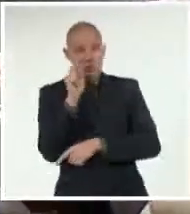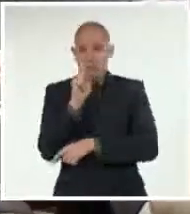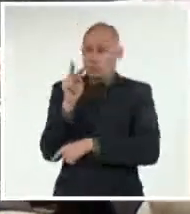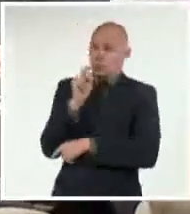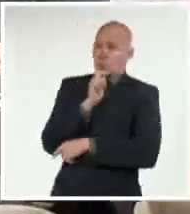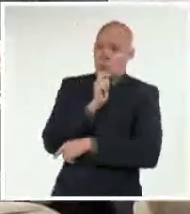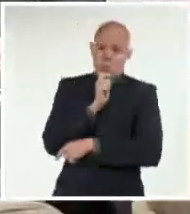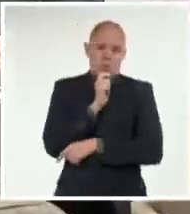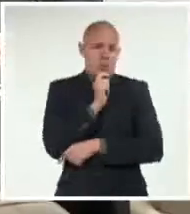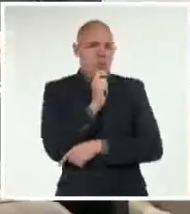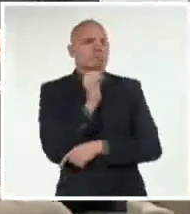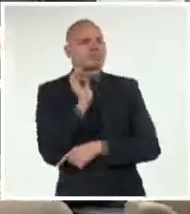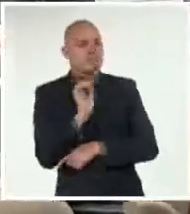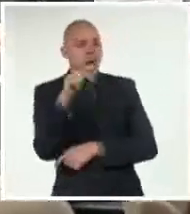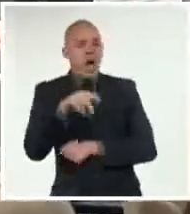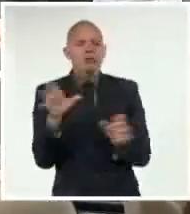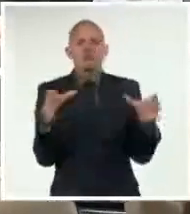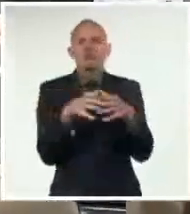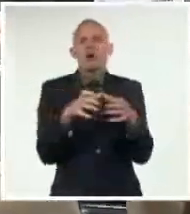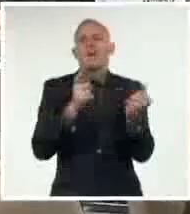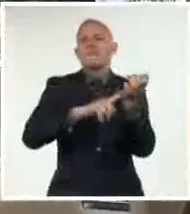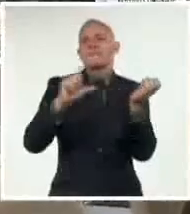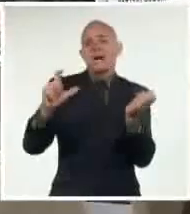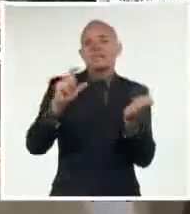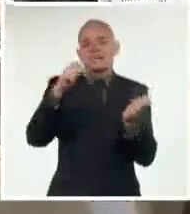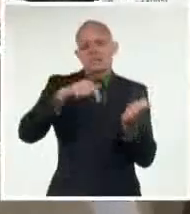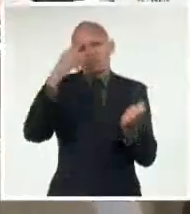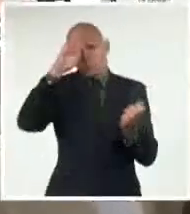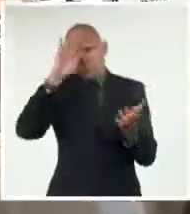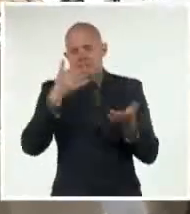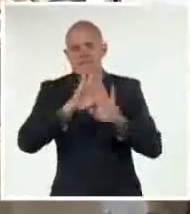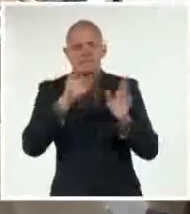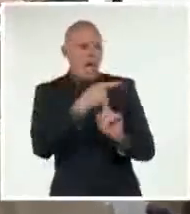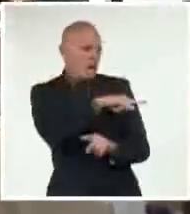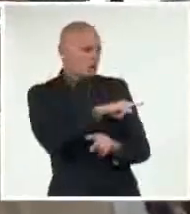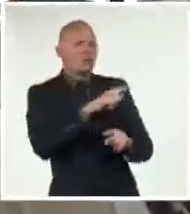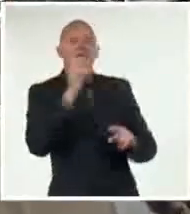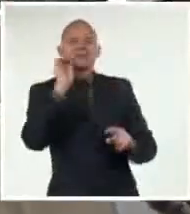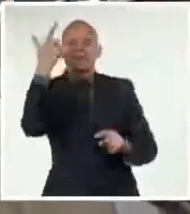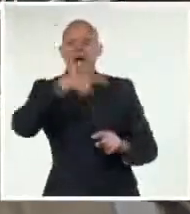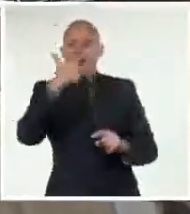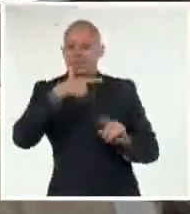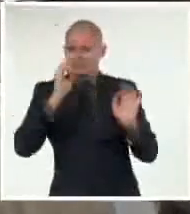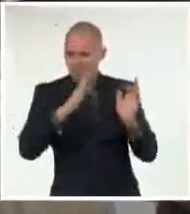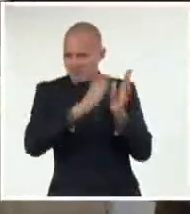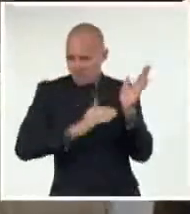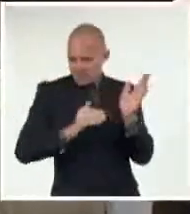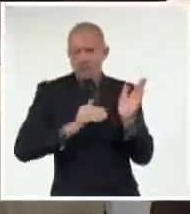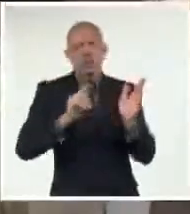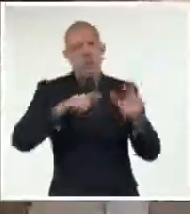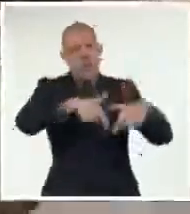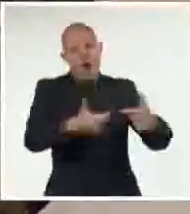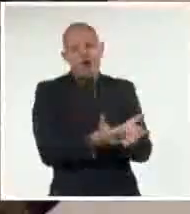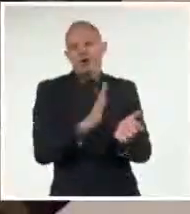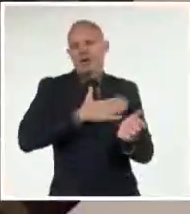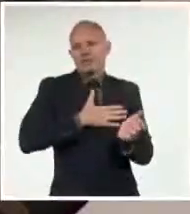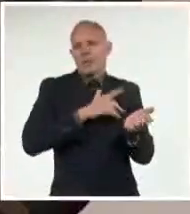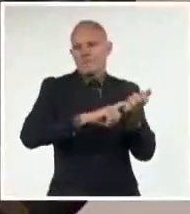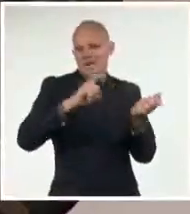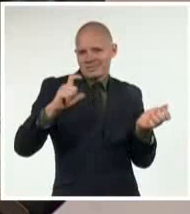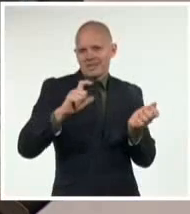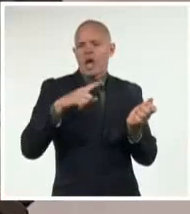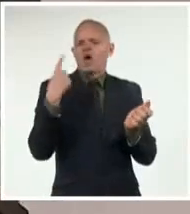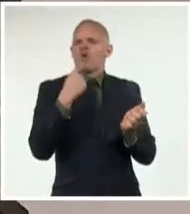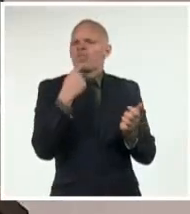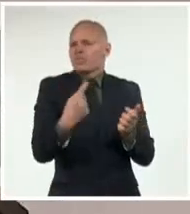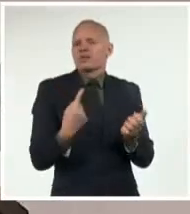Cuba trabaja en las misiones principales definidas en el 8º Congreso, celebrado en abril del pasado año, que nombramos